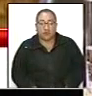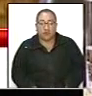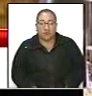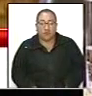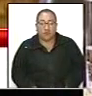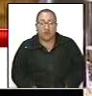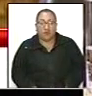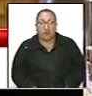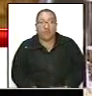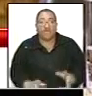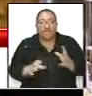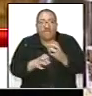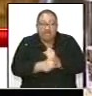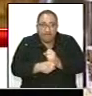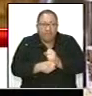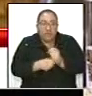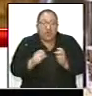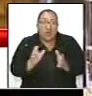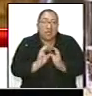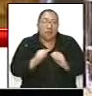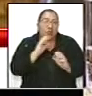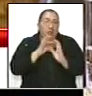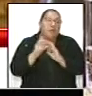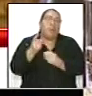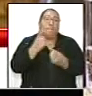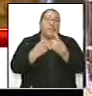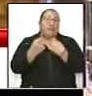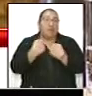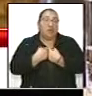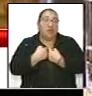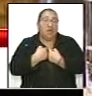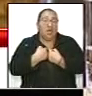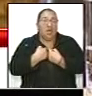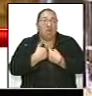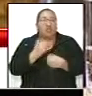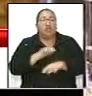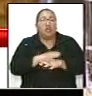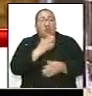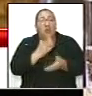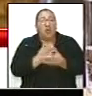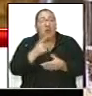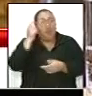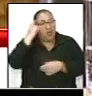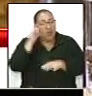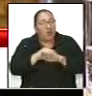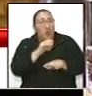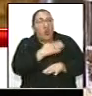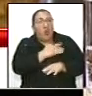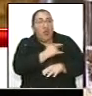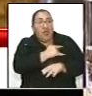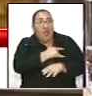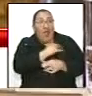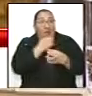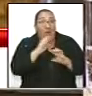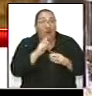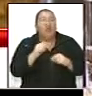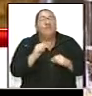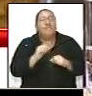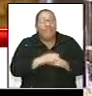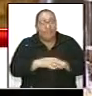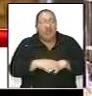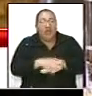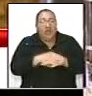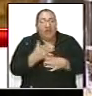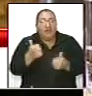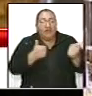En resumen, digamos, si es que nos preguntan por los factores críticos de las universidades públicas, por un lado tenemos problemas de gestión